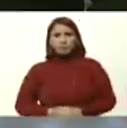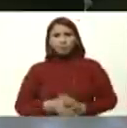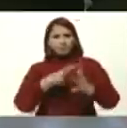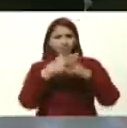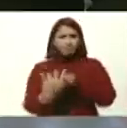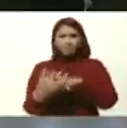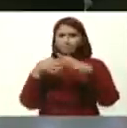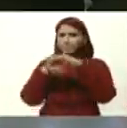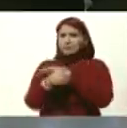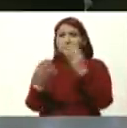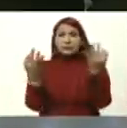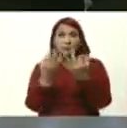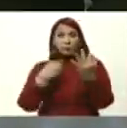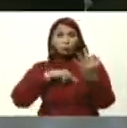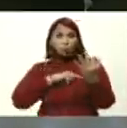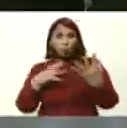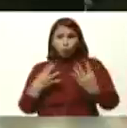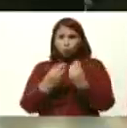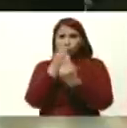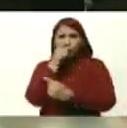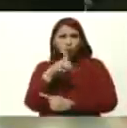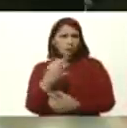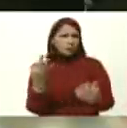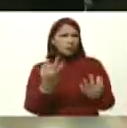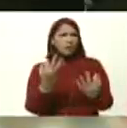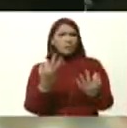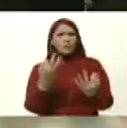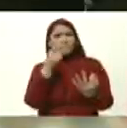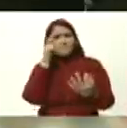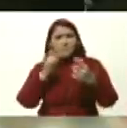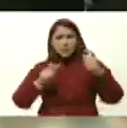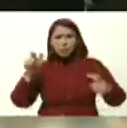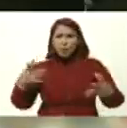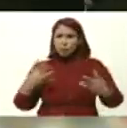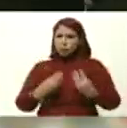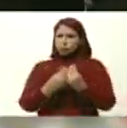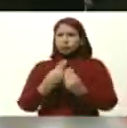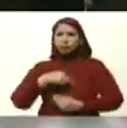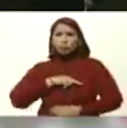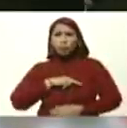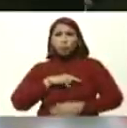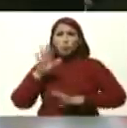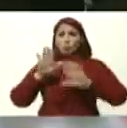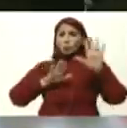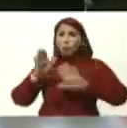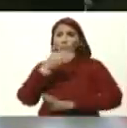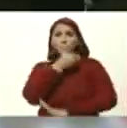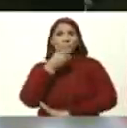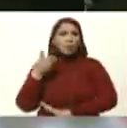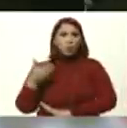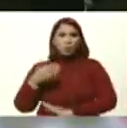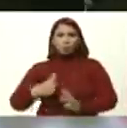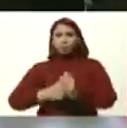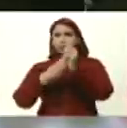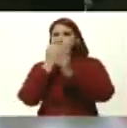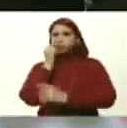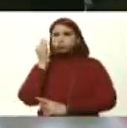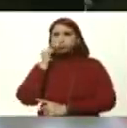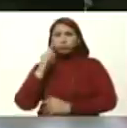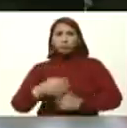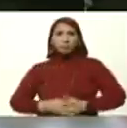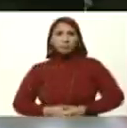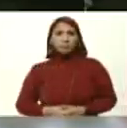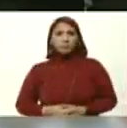adentro. Siempre hemos estado con el pueblo, siempre estamos con la gente. Entonces hemos postulado los mejores líderes y las mejores